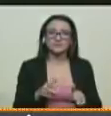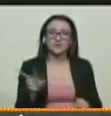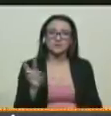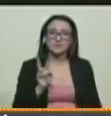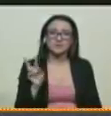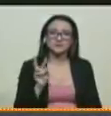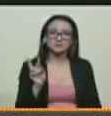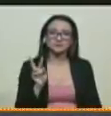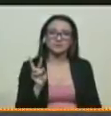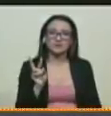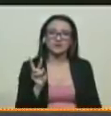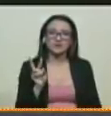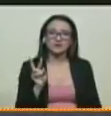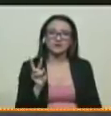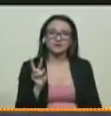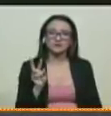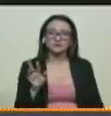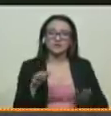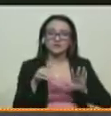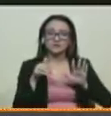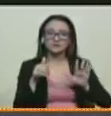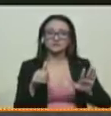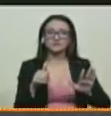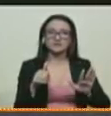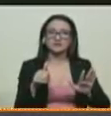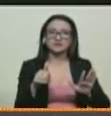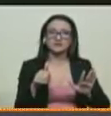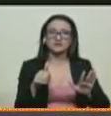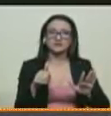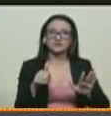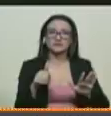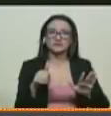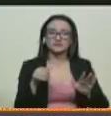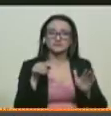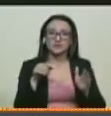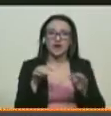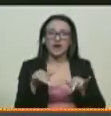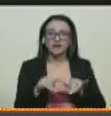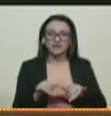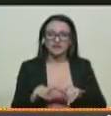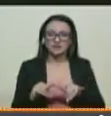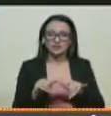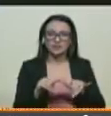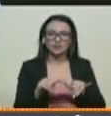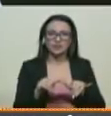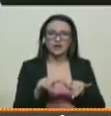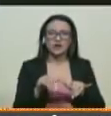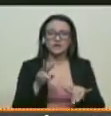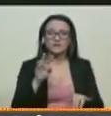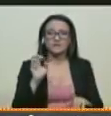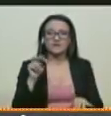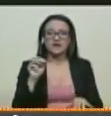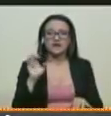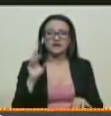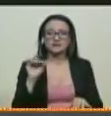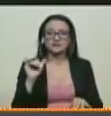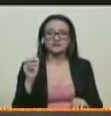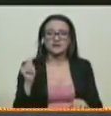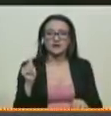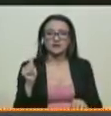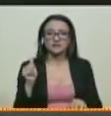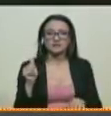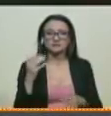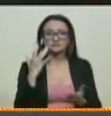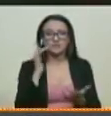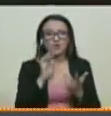Venezuela en la 16ª Bienal de Arquitectura de Venecia. Estamos conectados vía